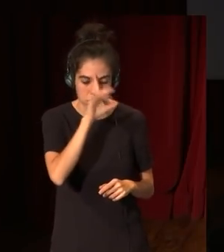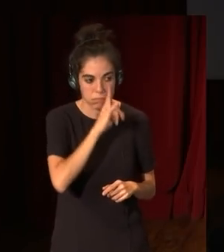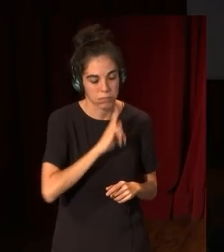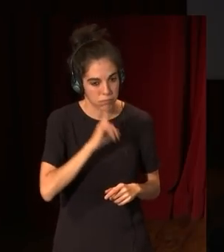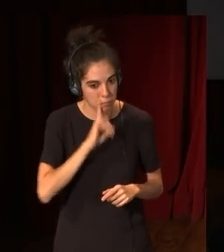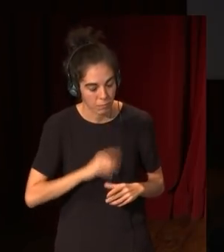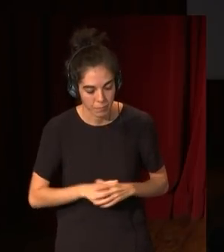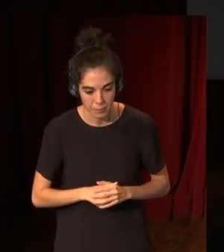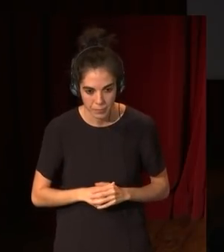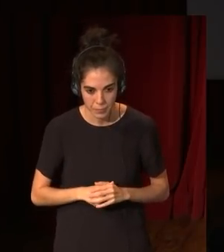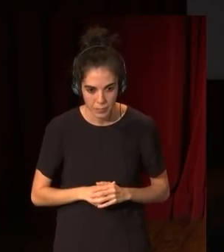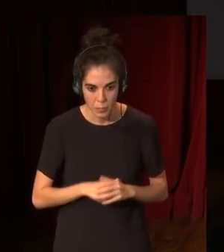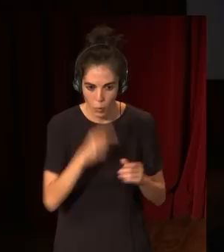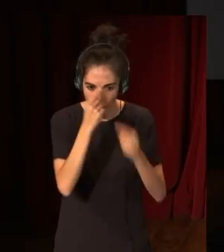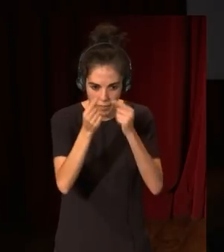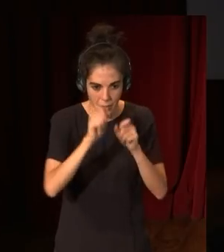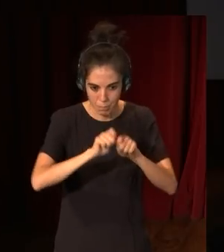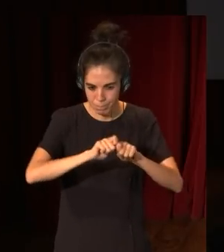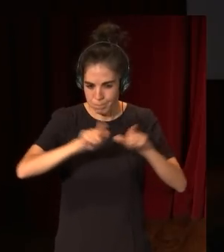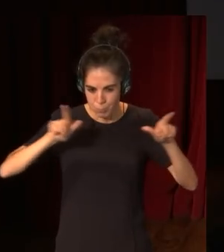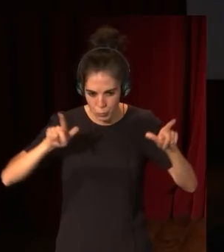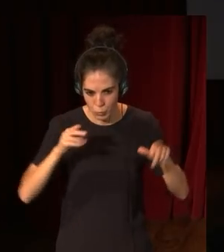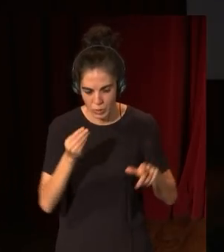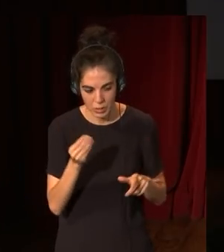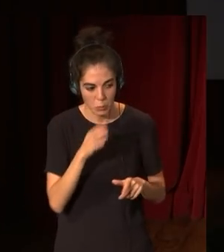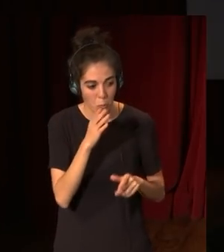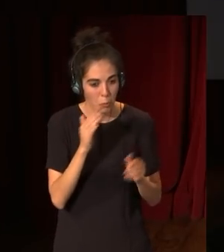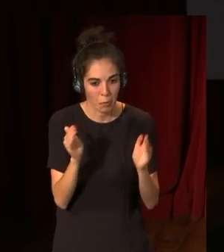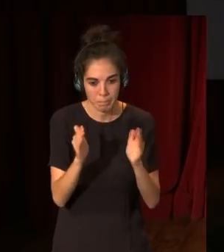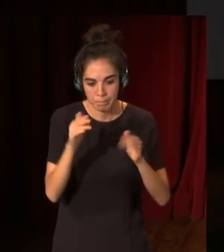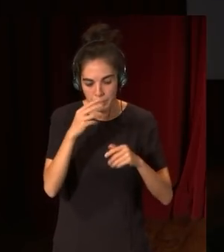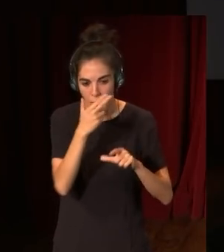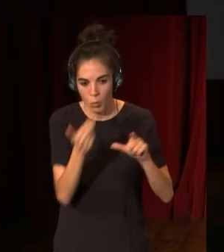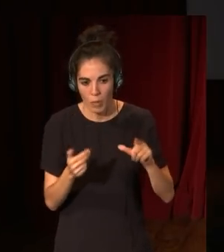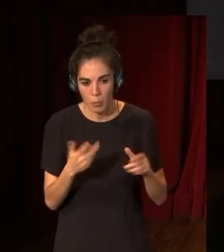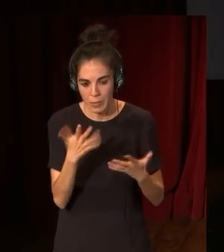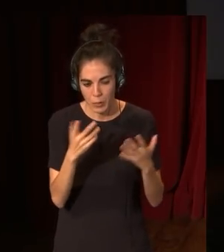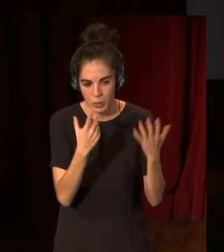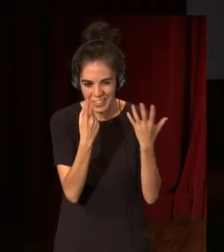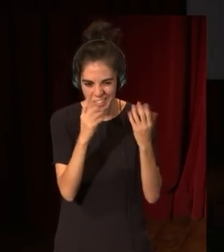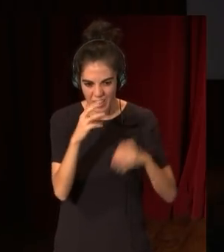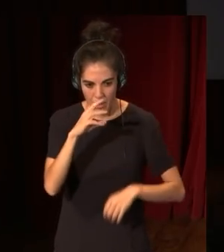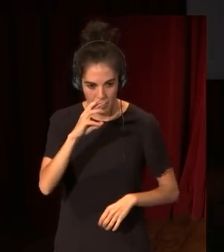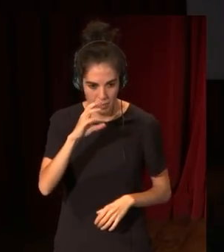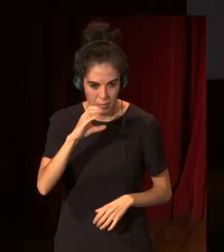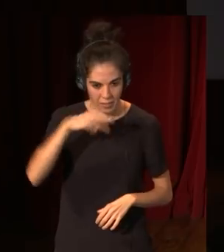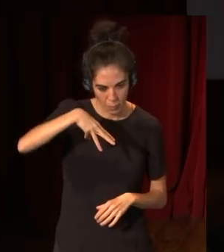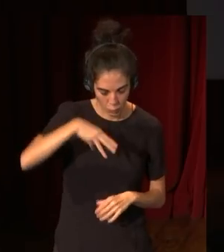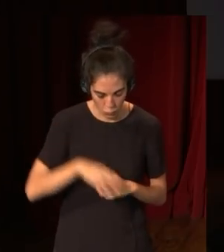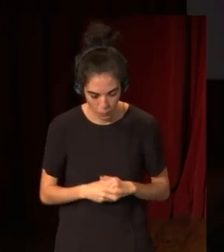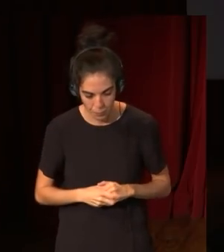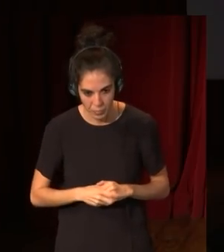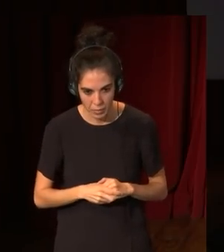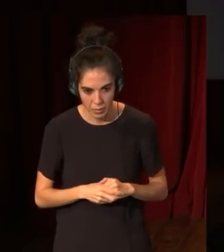muy ampliado porque es la composición que mide unos 60 centímetros toda la pintura o el de